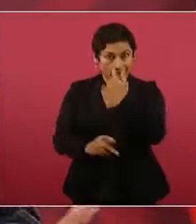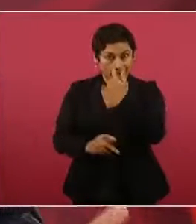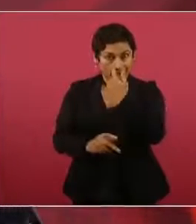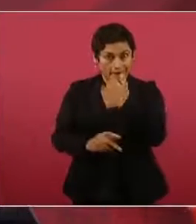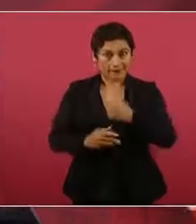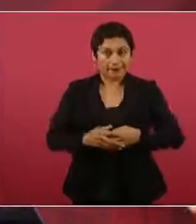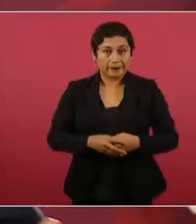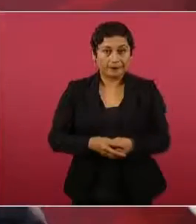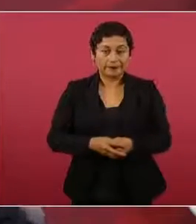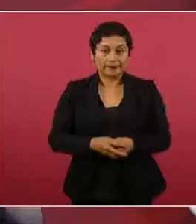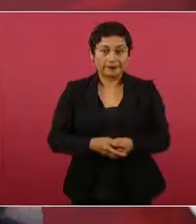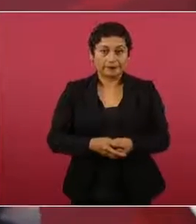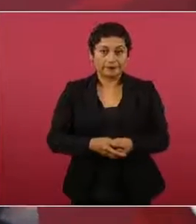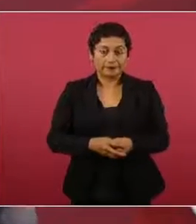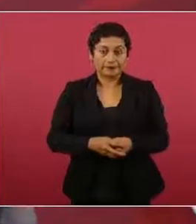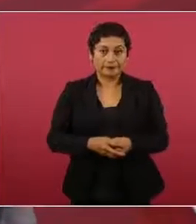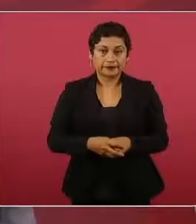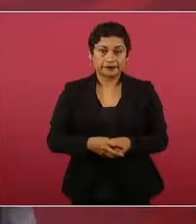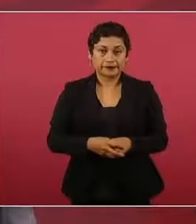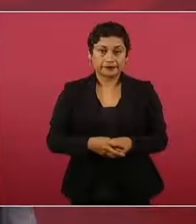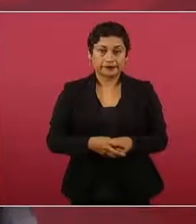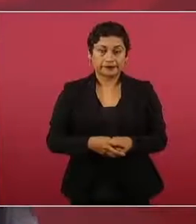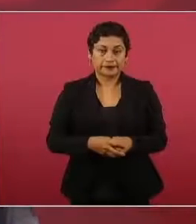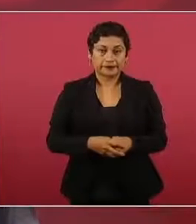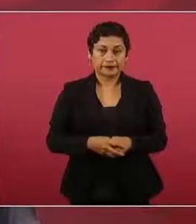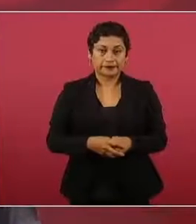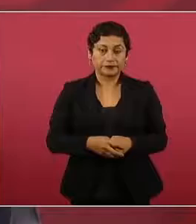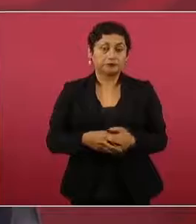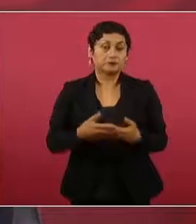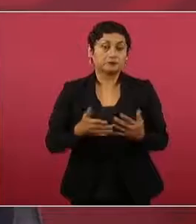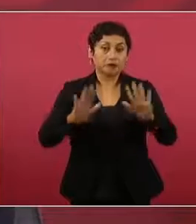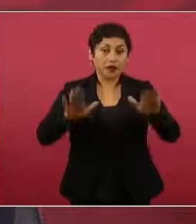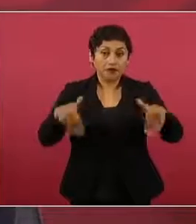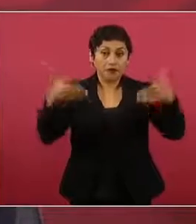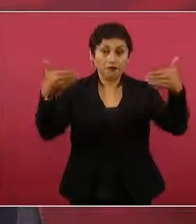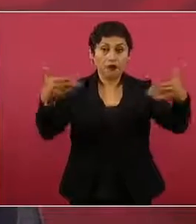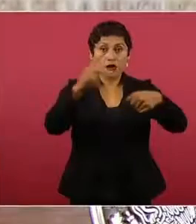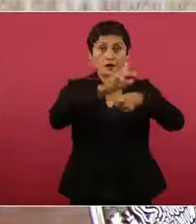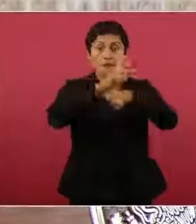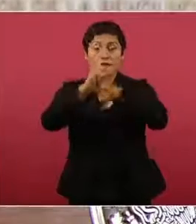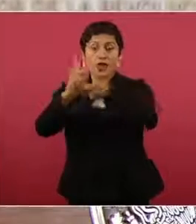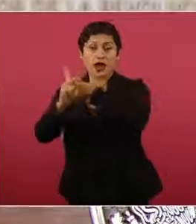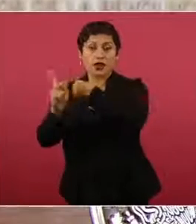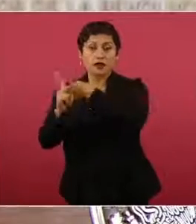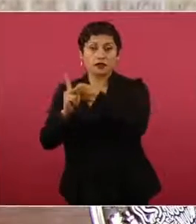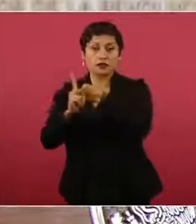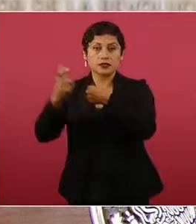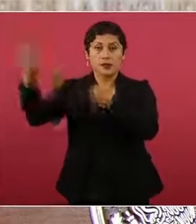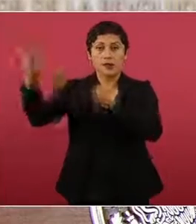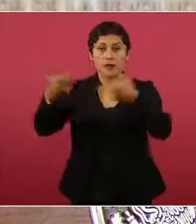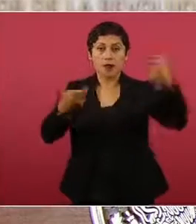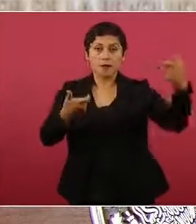Sigue llegando inversión extranjera como nunca.